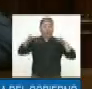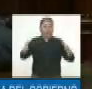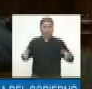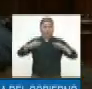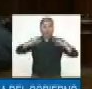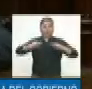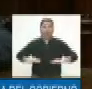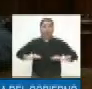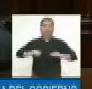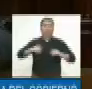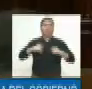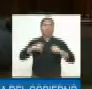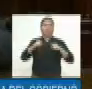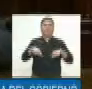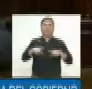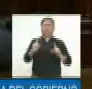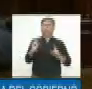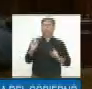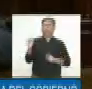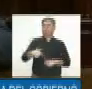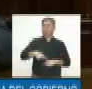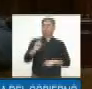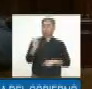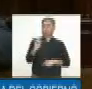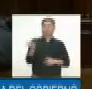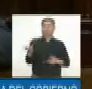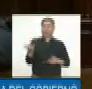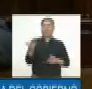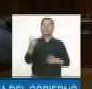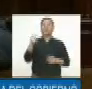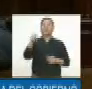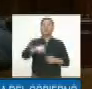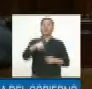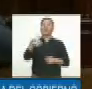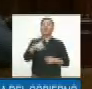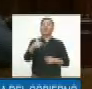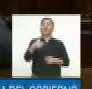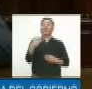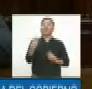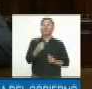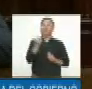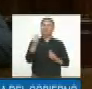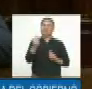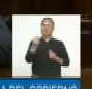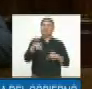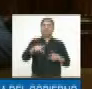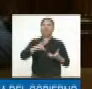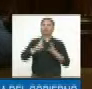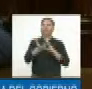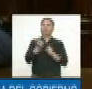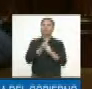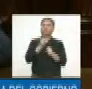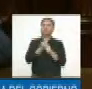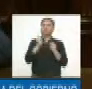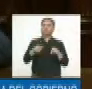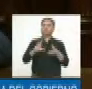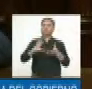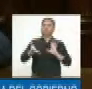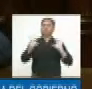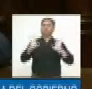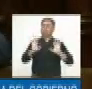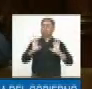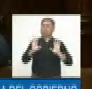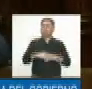gobernadores están bastante abroquelados, ¿no? Respecto de los reclamos con la Nación. Esta semana hicieron una propuesta o presentaron